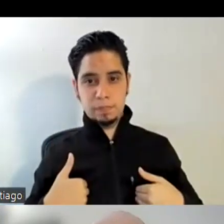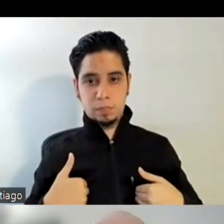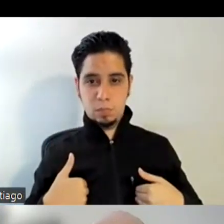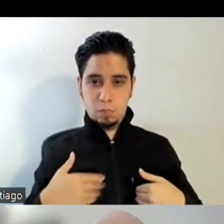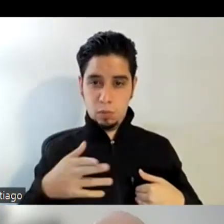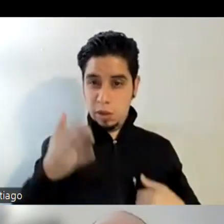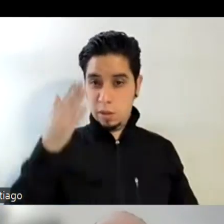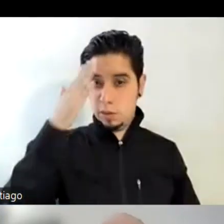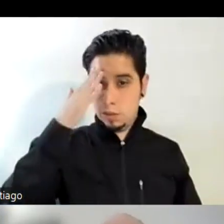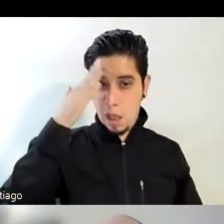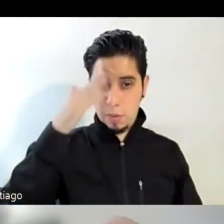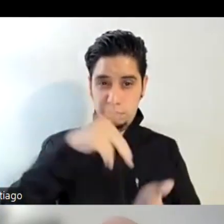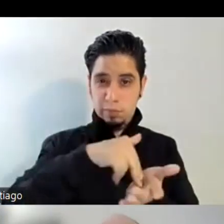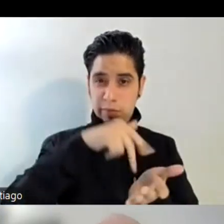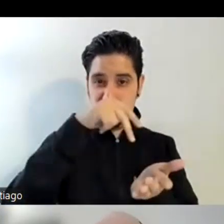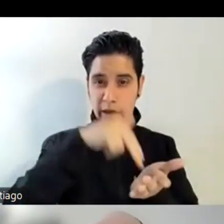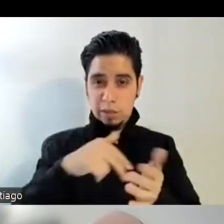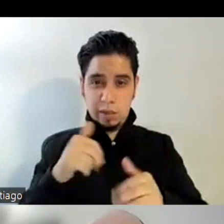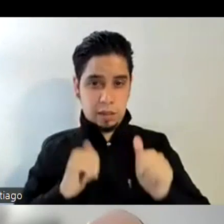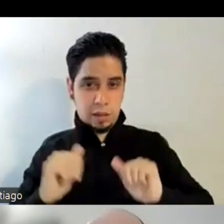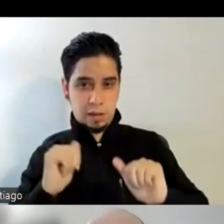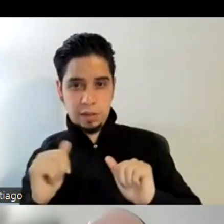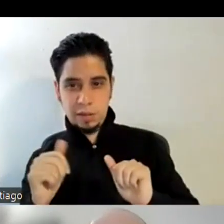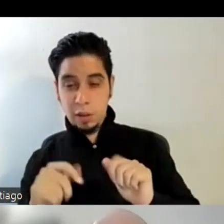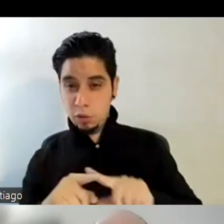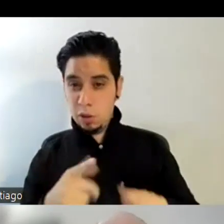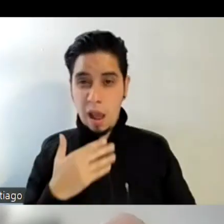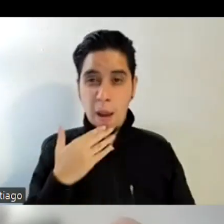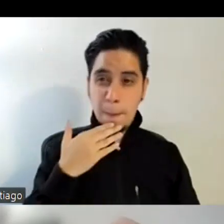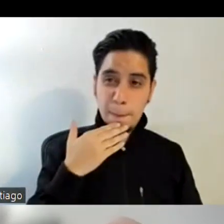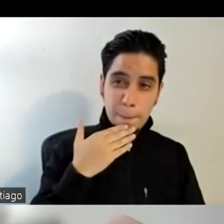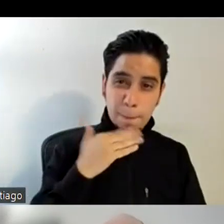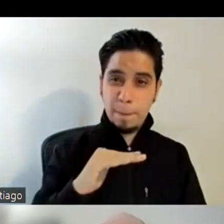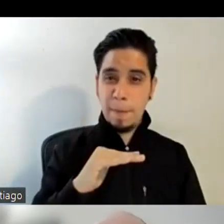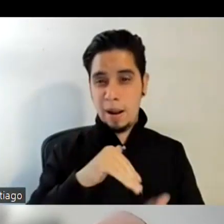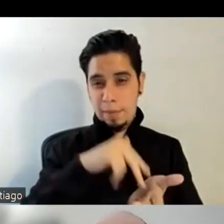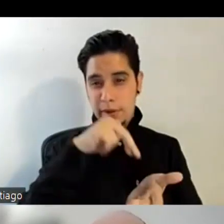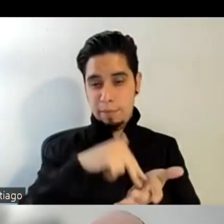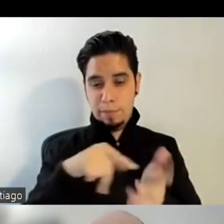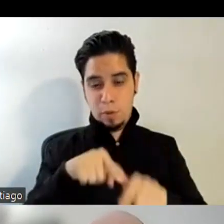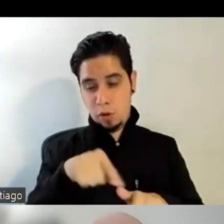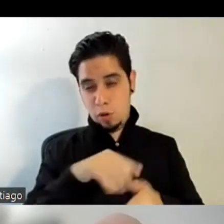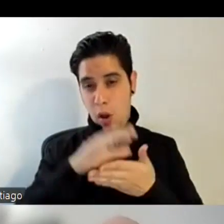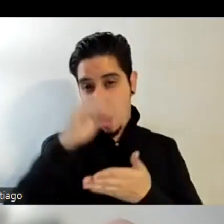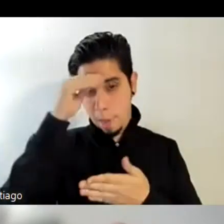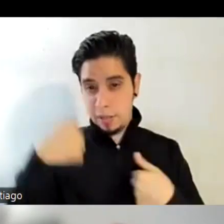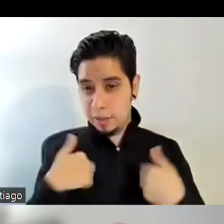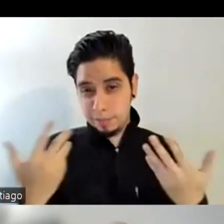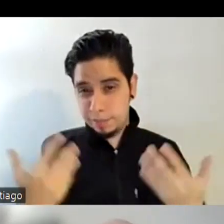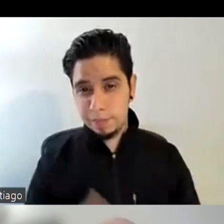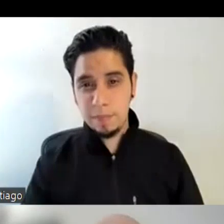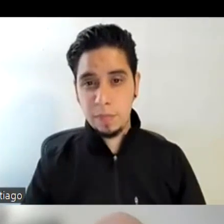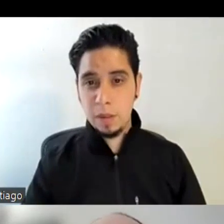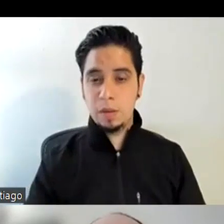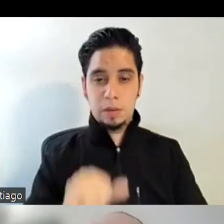danza-teatro, porque era mala bailarina, pero tengo ese... Pero esa es tu formación en la escuela. Trabajé con Hilda